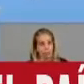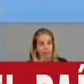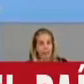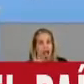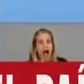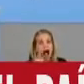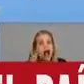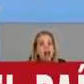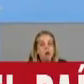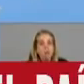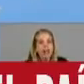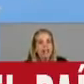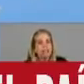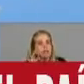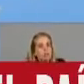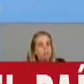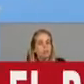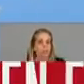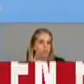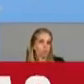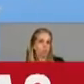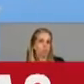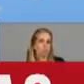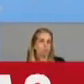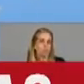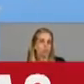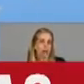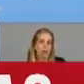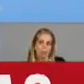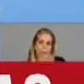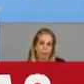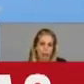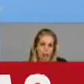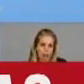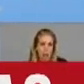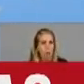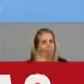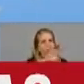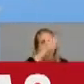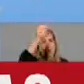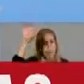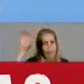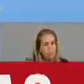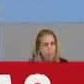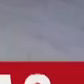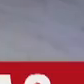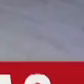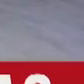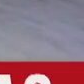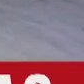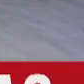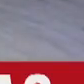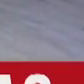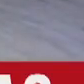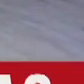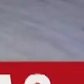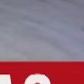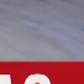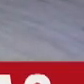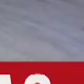pueden bajar muchísimo la letalidad. Y eso no es menor, porque eso vos, en fines de marzo, principios de abril o principios de